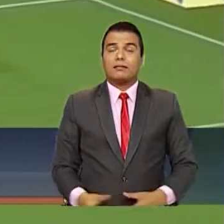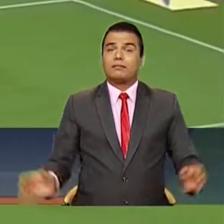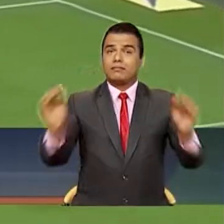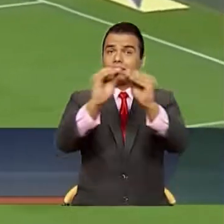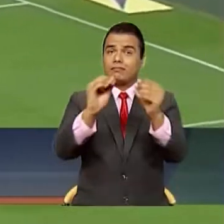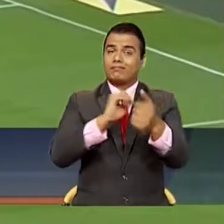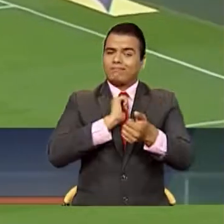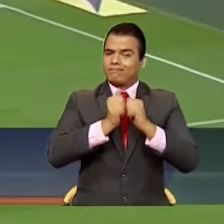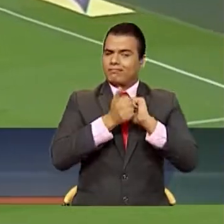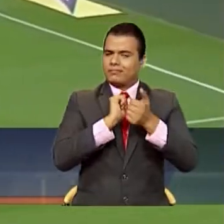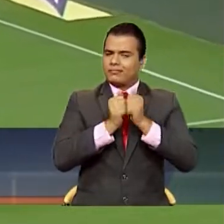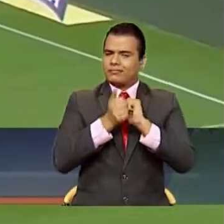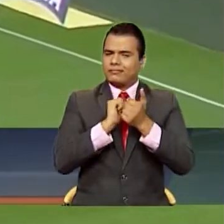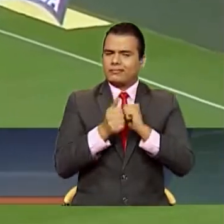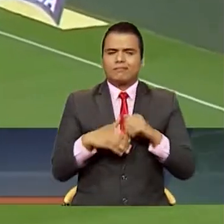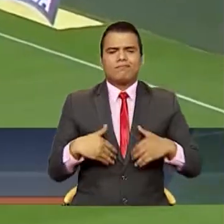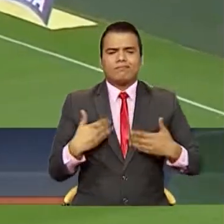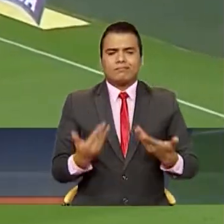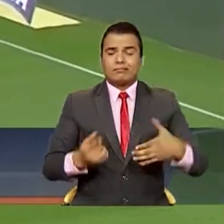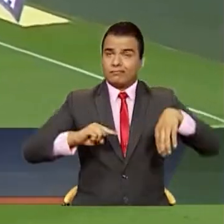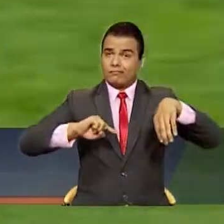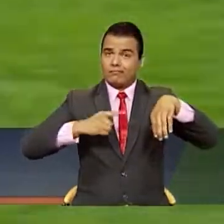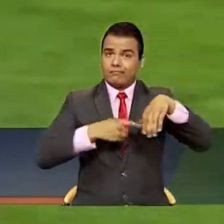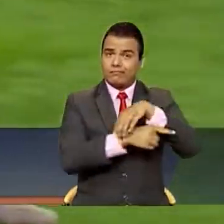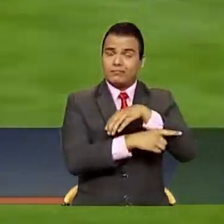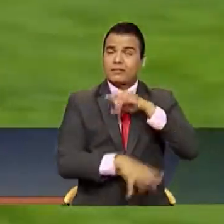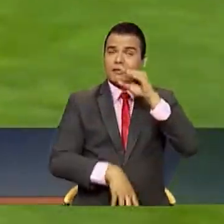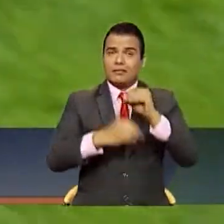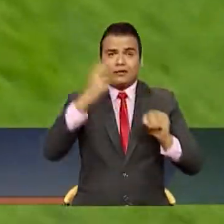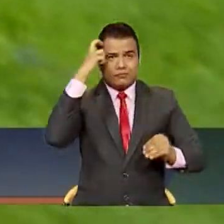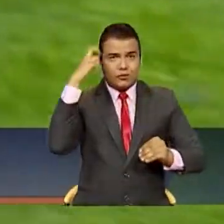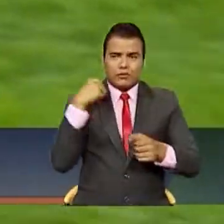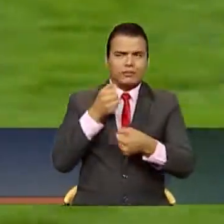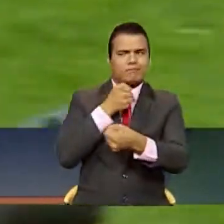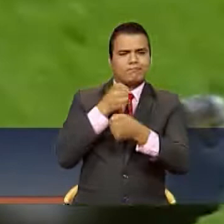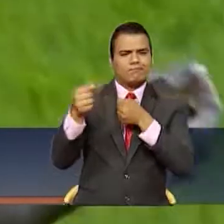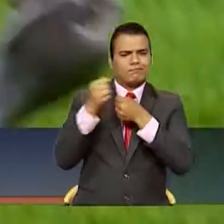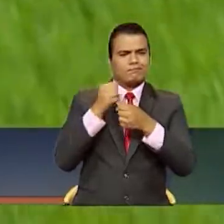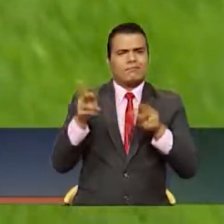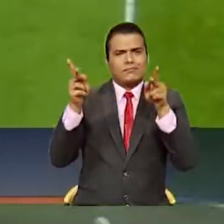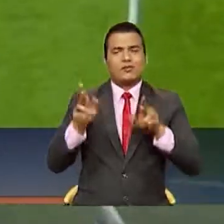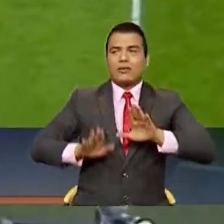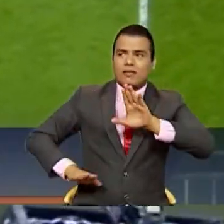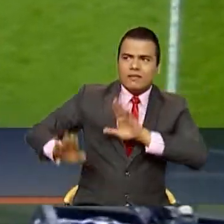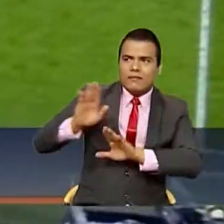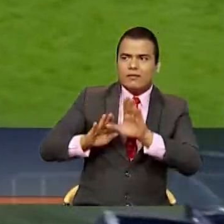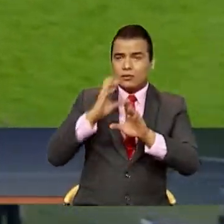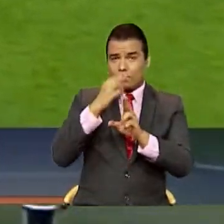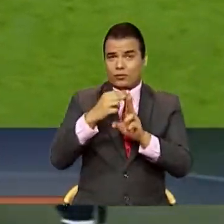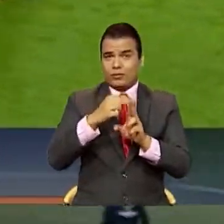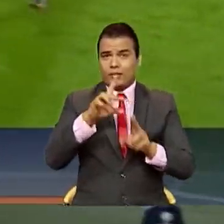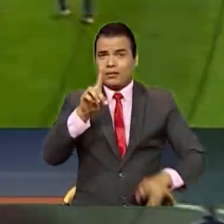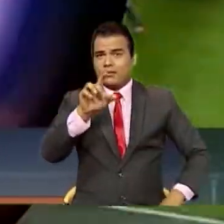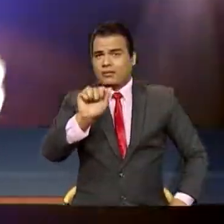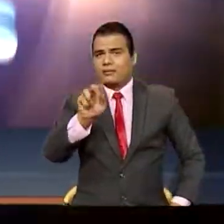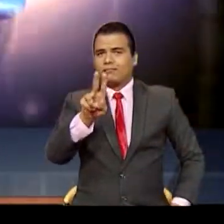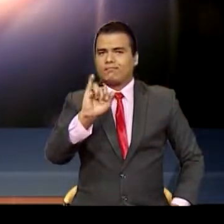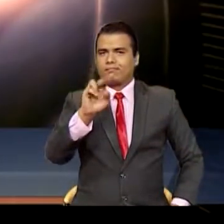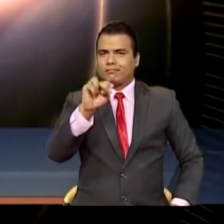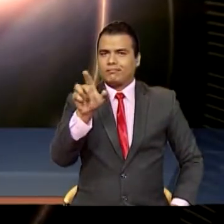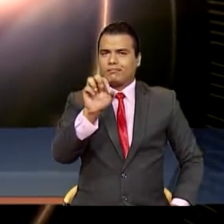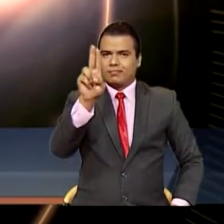Y en deportes, los goles de la jornada y desde Londres, entrevista con el defensa caucano Davinson Sánchez.